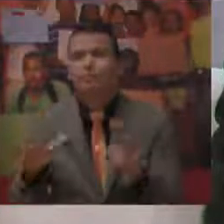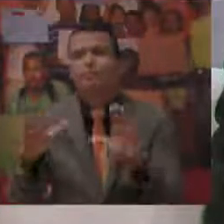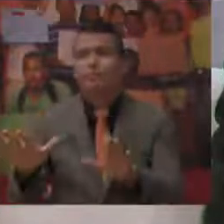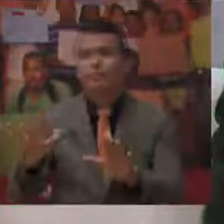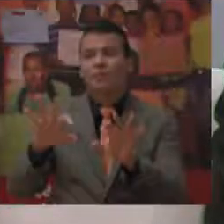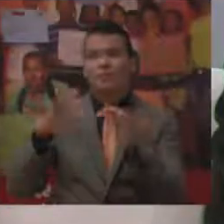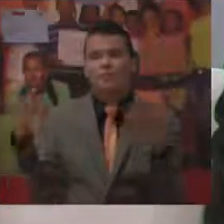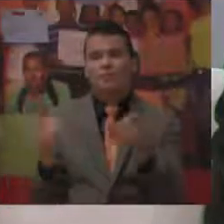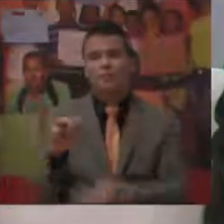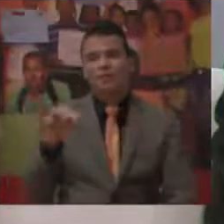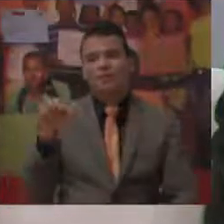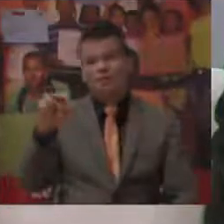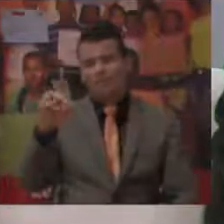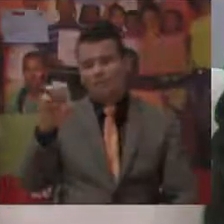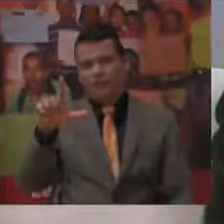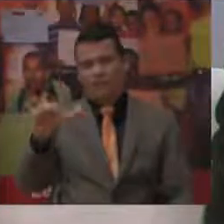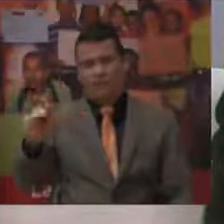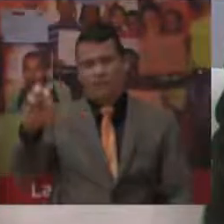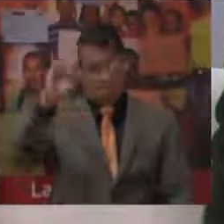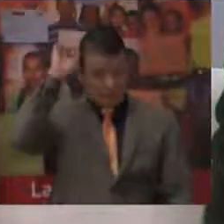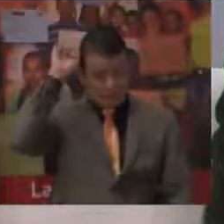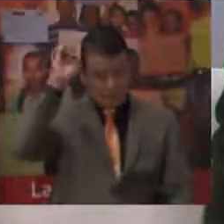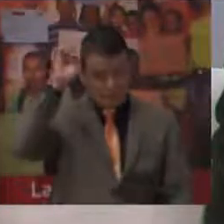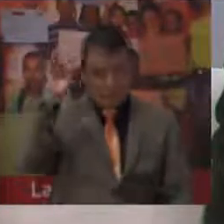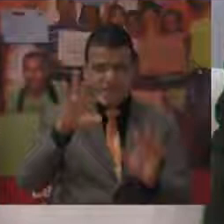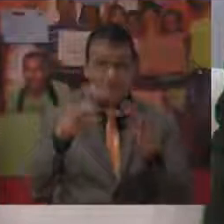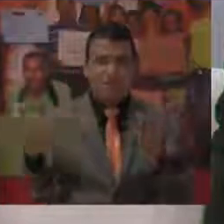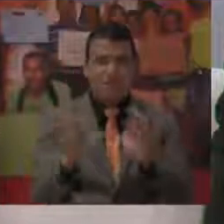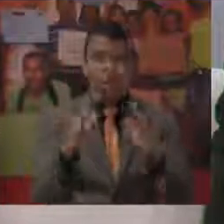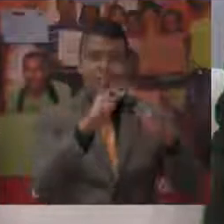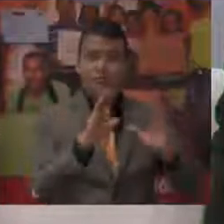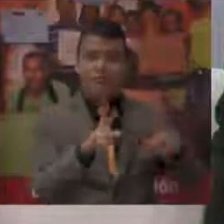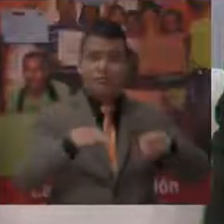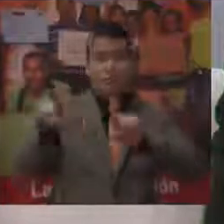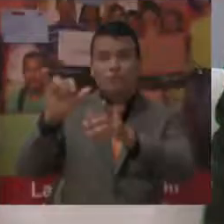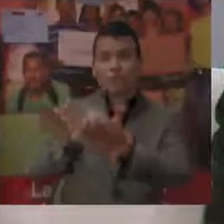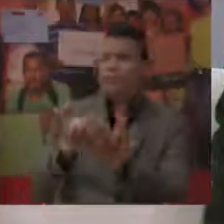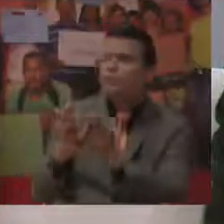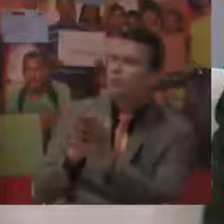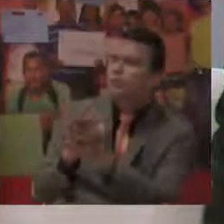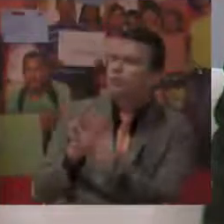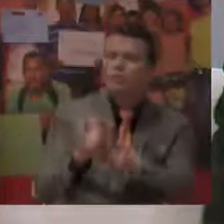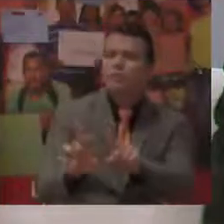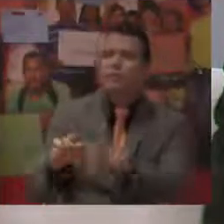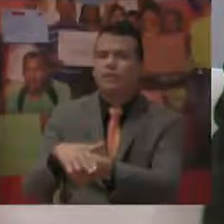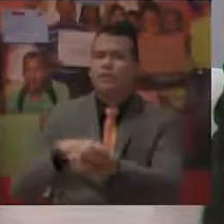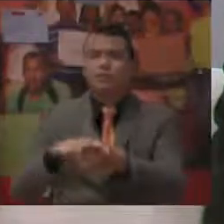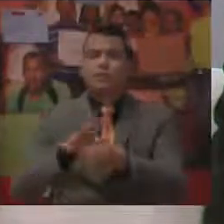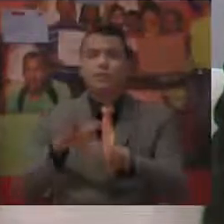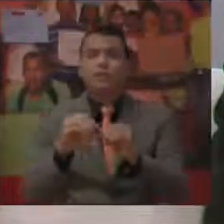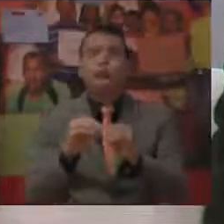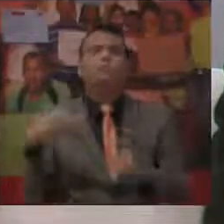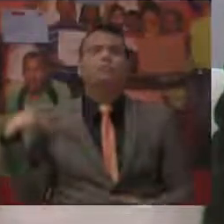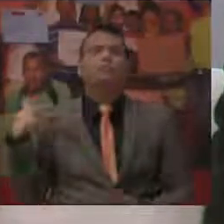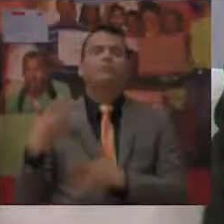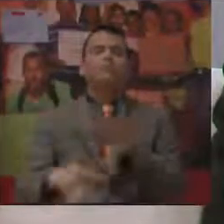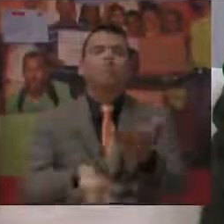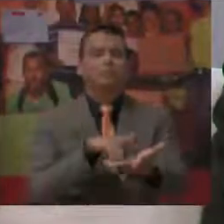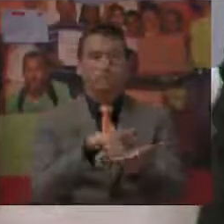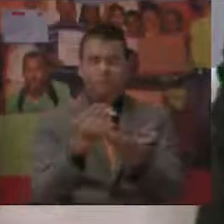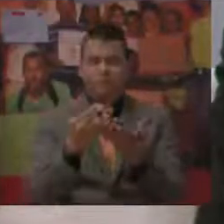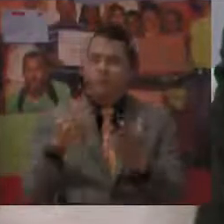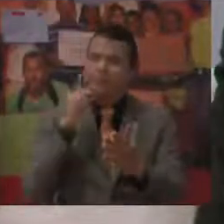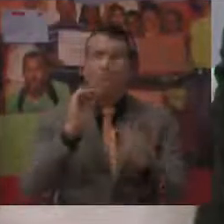de la familia Mandela con Mandla Mandela en la casa de él y que ellos nos contaran esta situación. Después, cuando volví, había